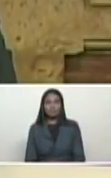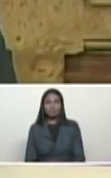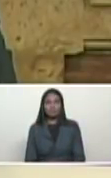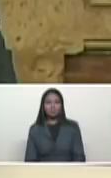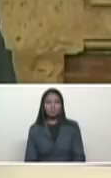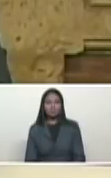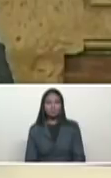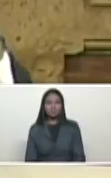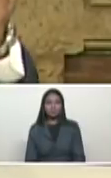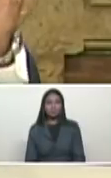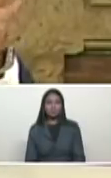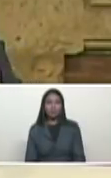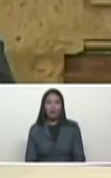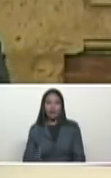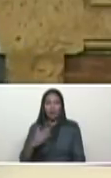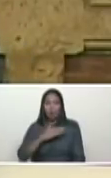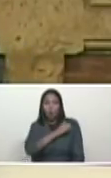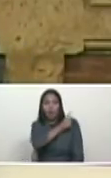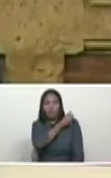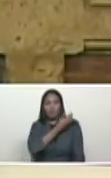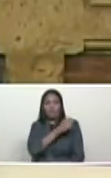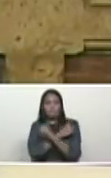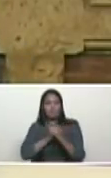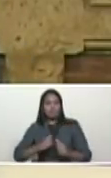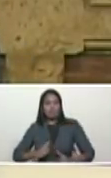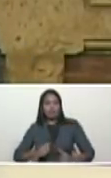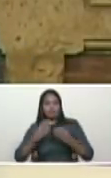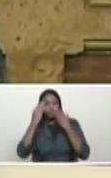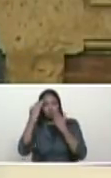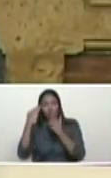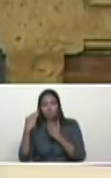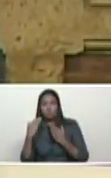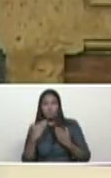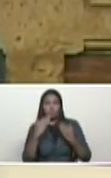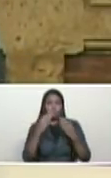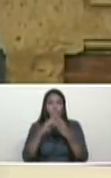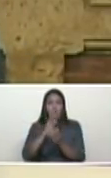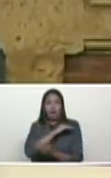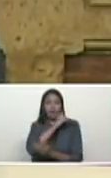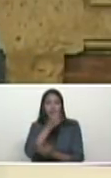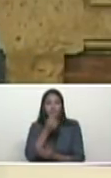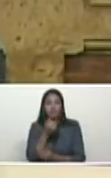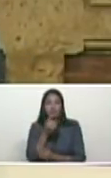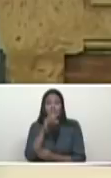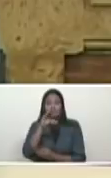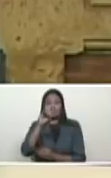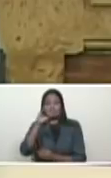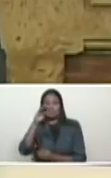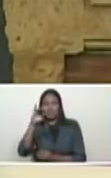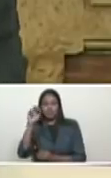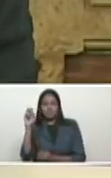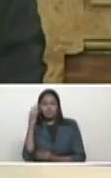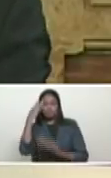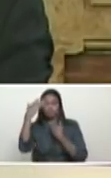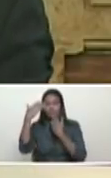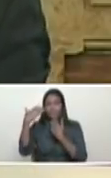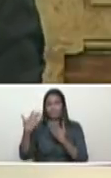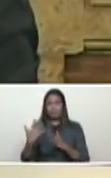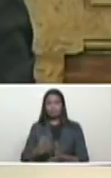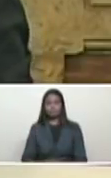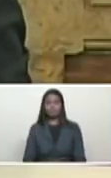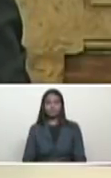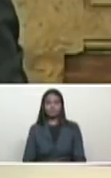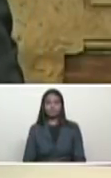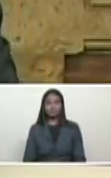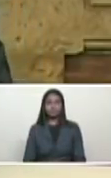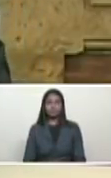están los jefes militares quiero saludar también al jefe del sebin no lo había saludado el general